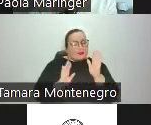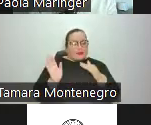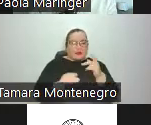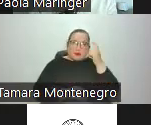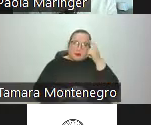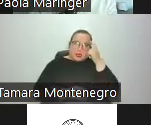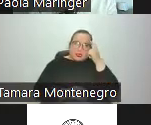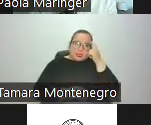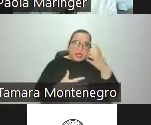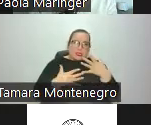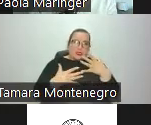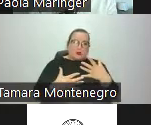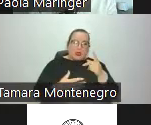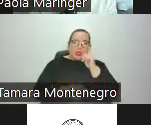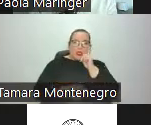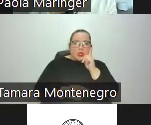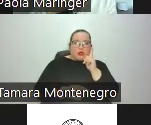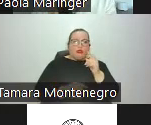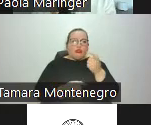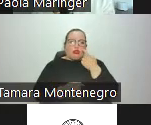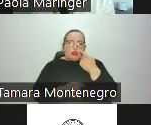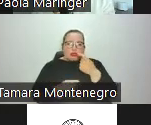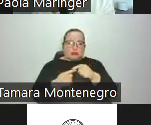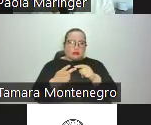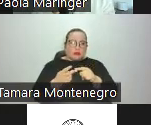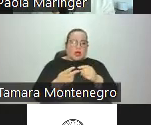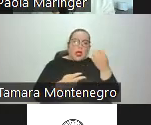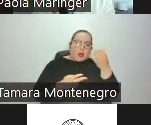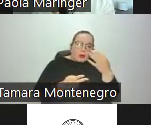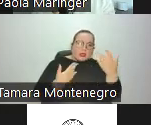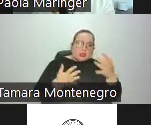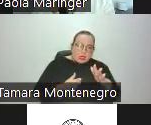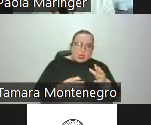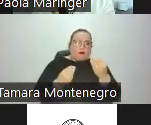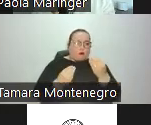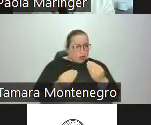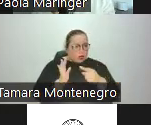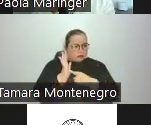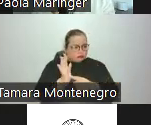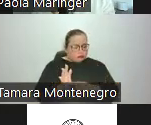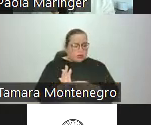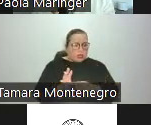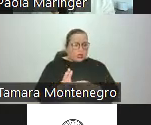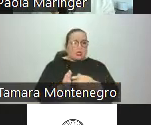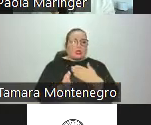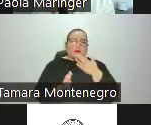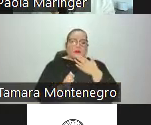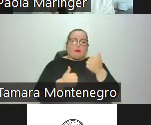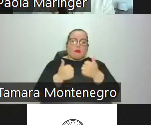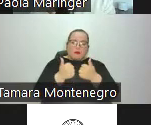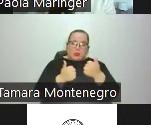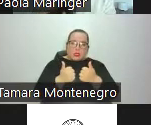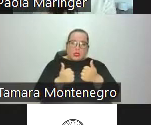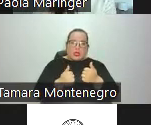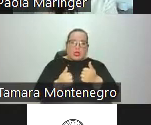las aptitudes, qué autoconocimiento tengo, qué aprendizaje logrado he tenido, y además que profesionalizar mi labor de